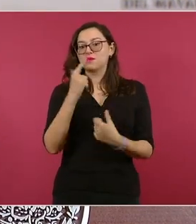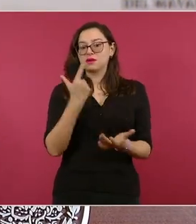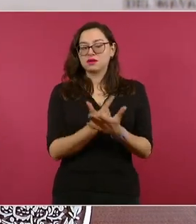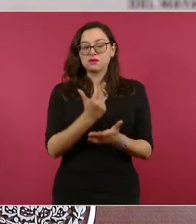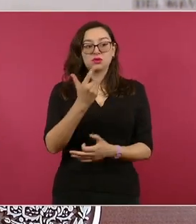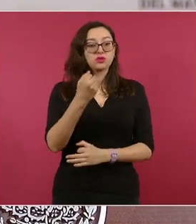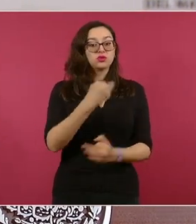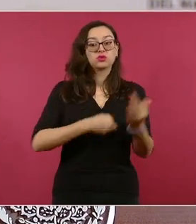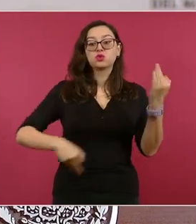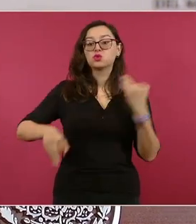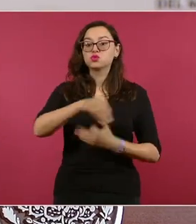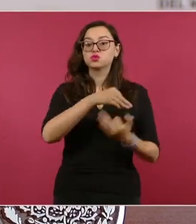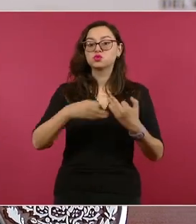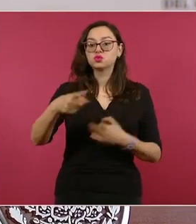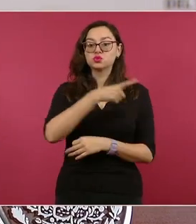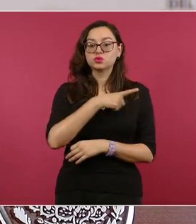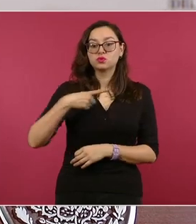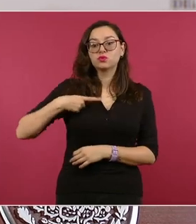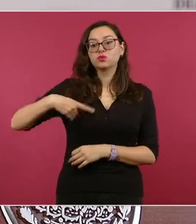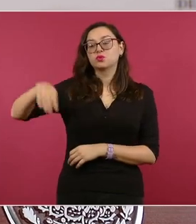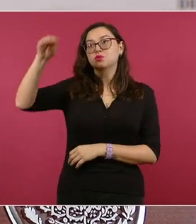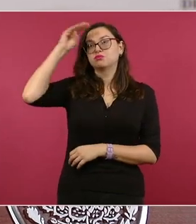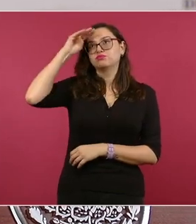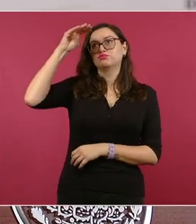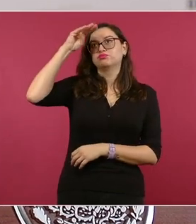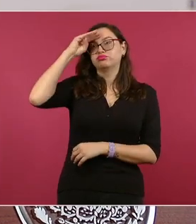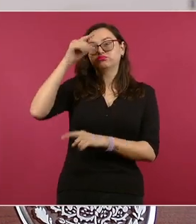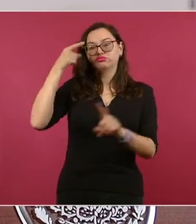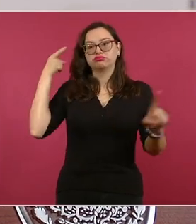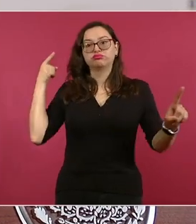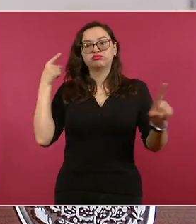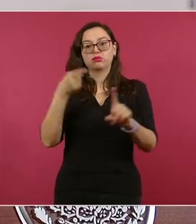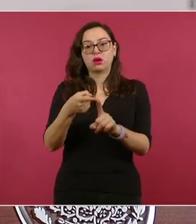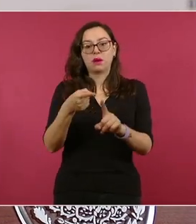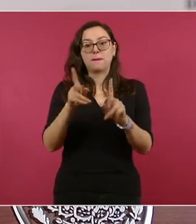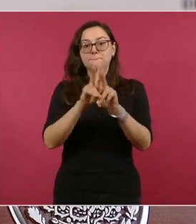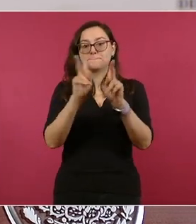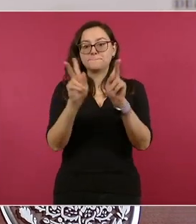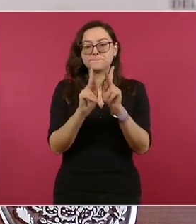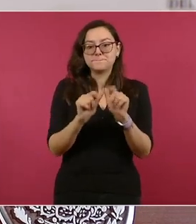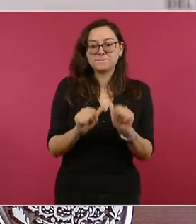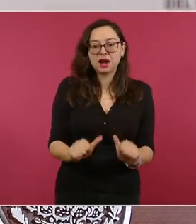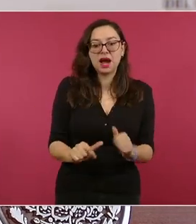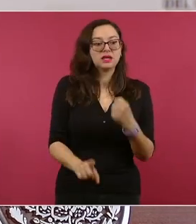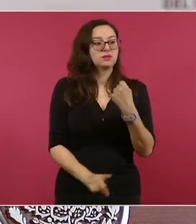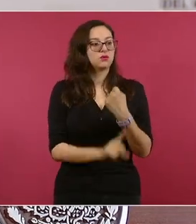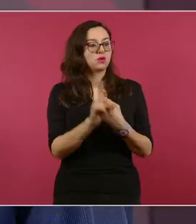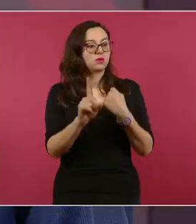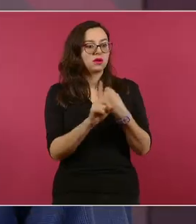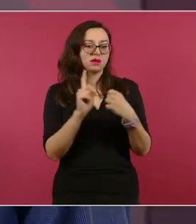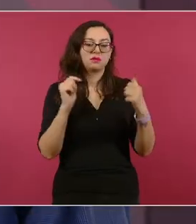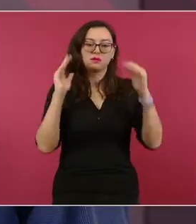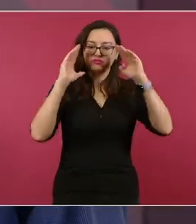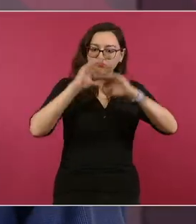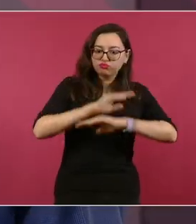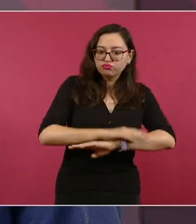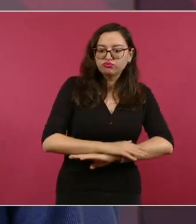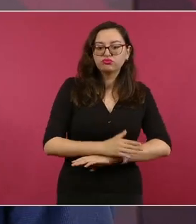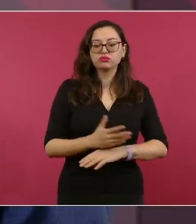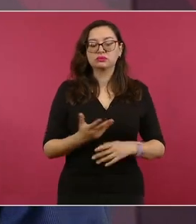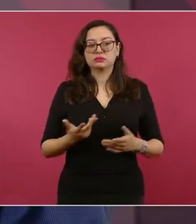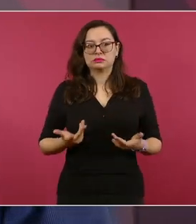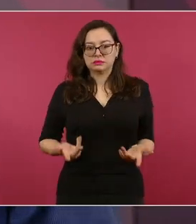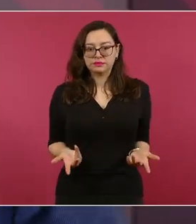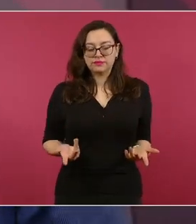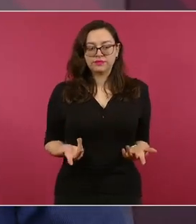principio de la solución pacífica de las controversias, y esto atañe a todos los